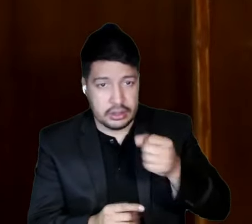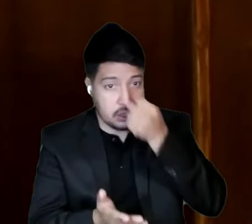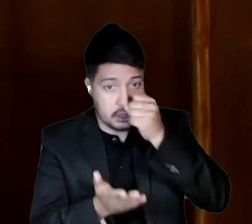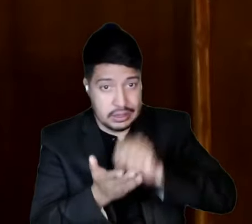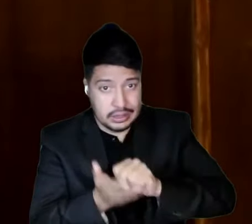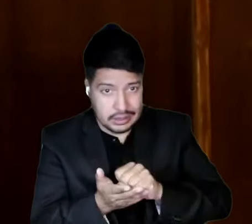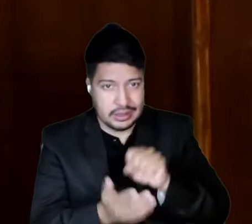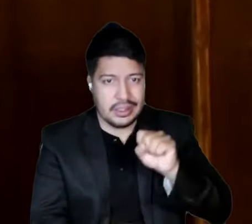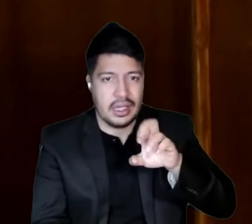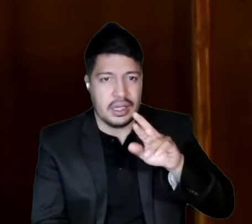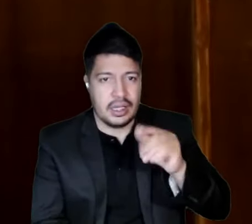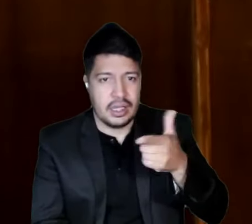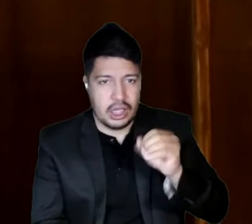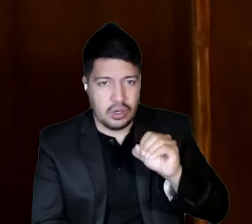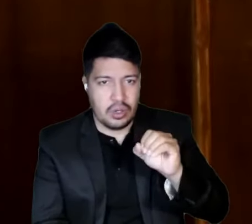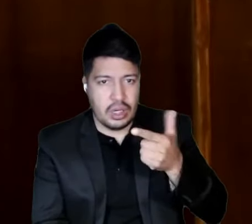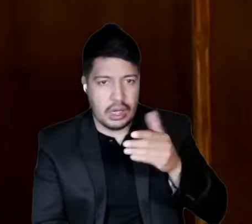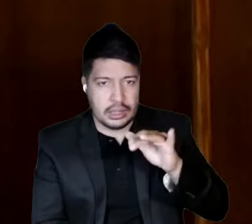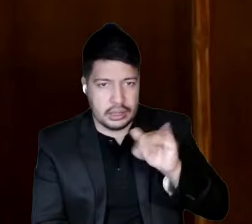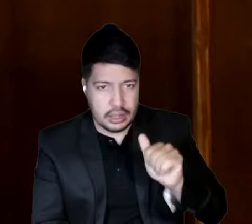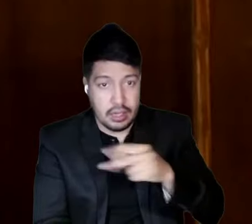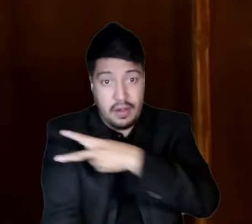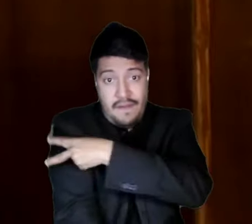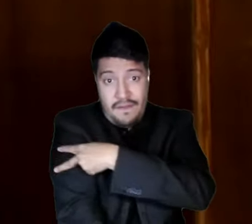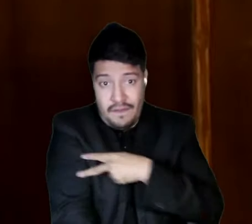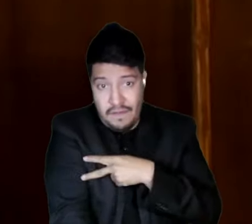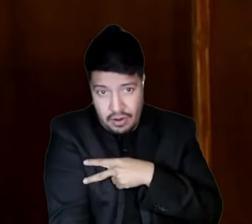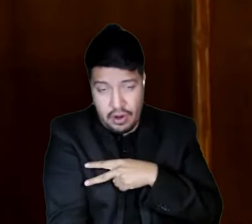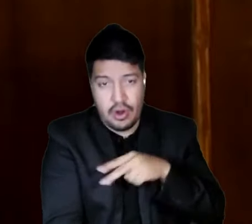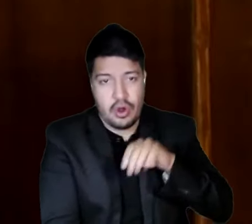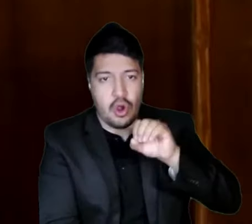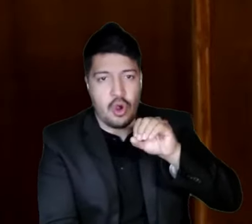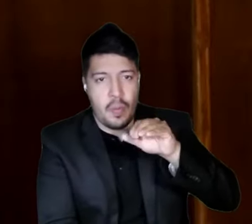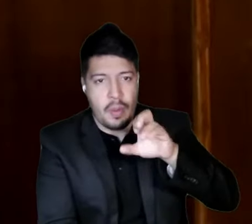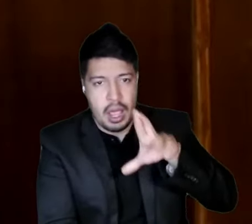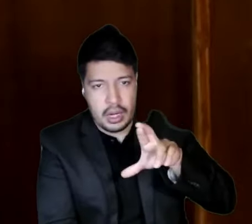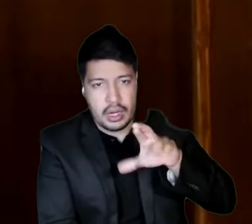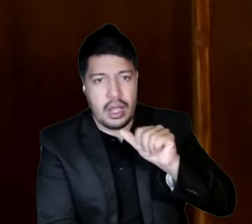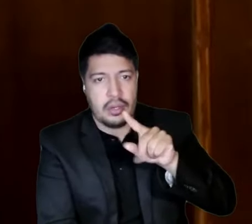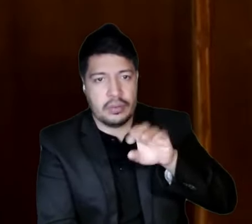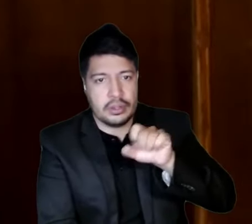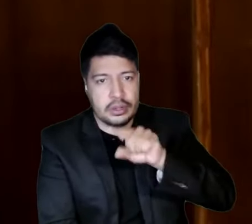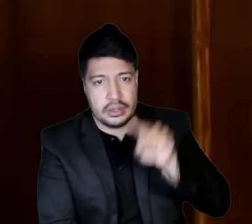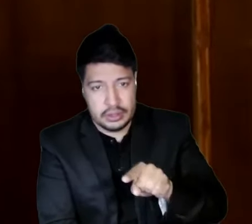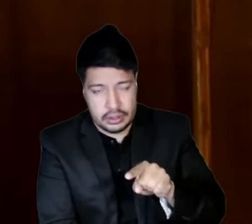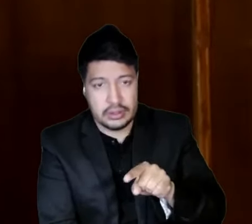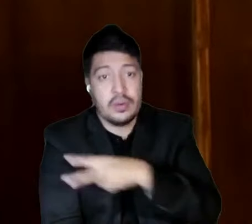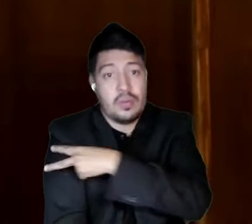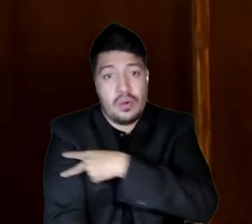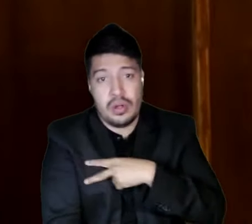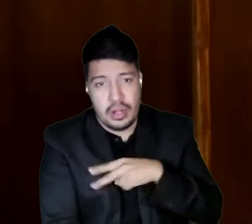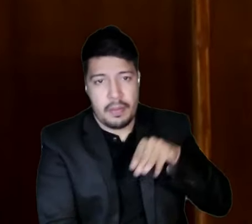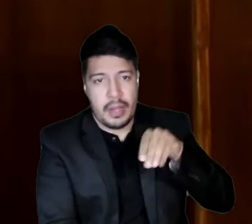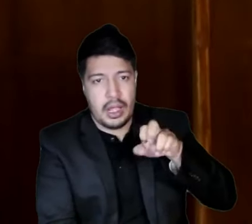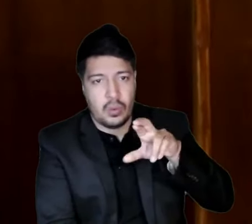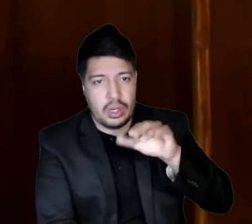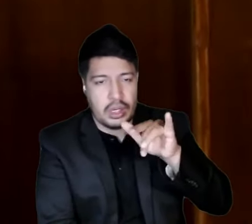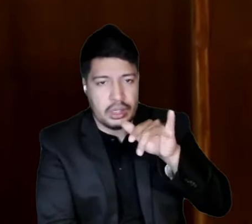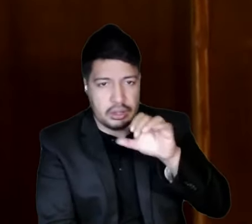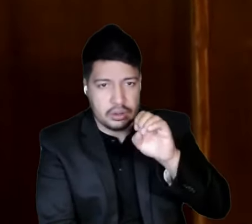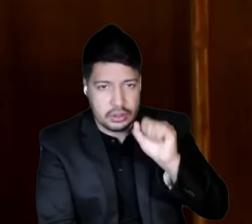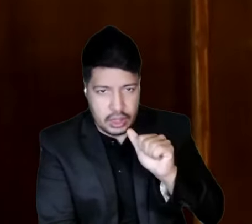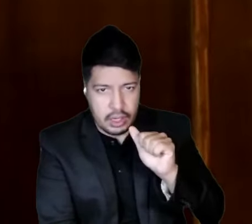Sosa vocal diputado Ortega Álvarez vocal diputada María Luisa Mendoza Mondragón y vocal diputado